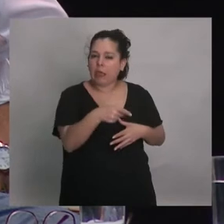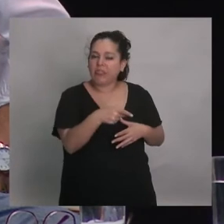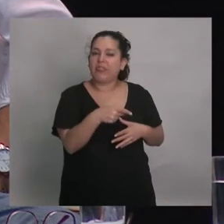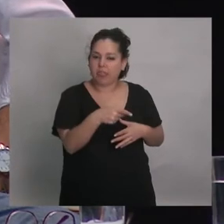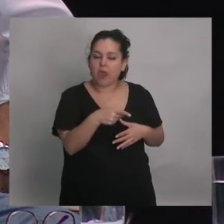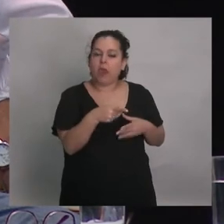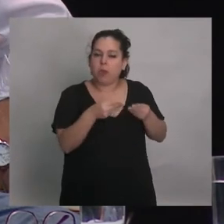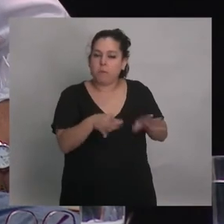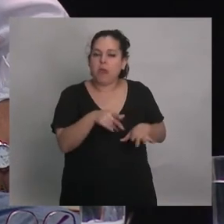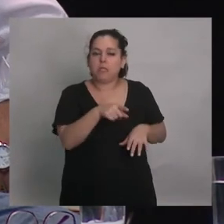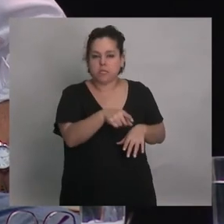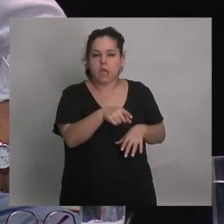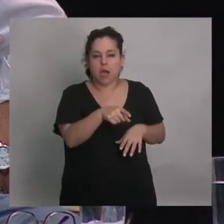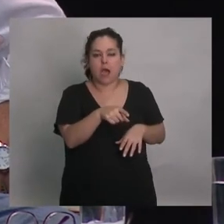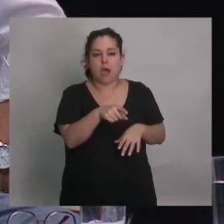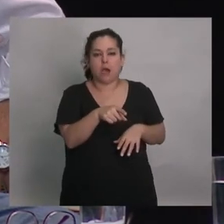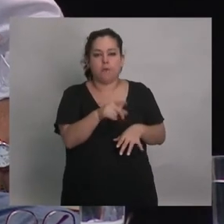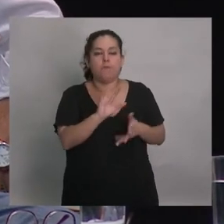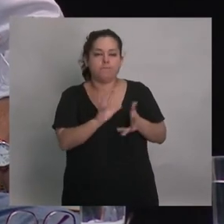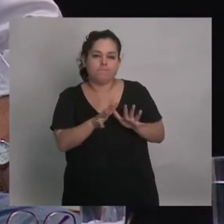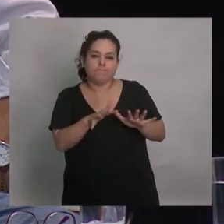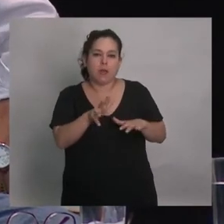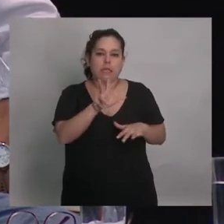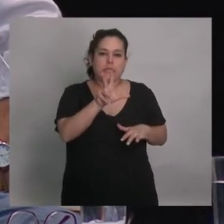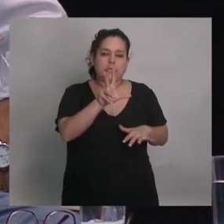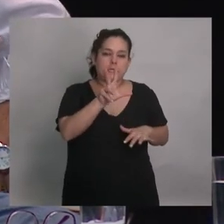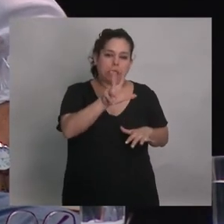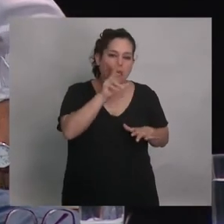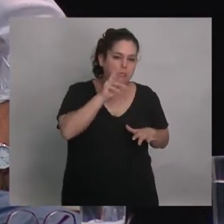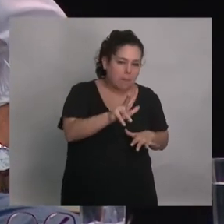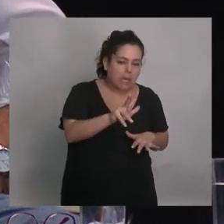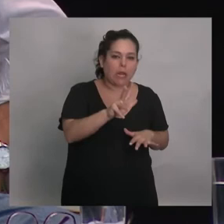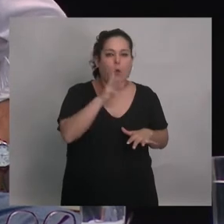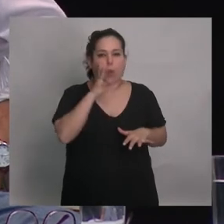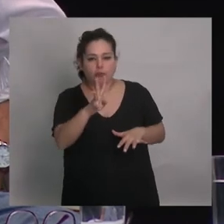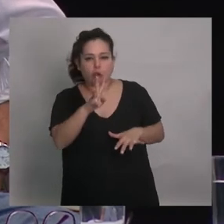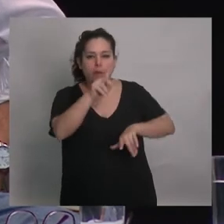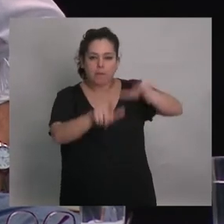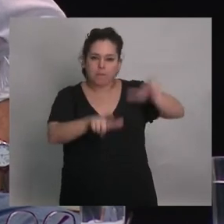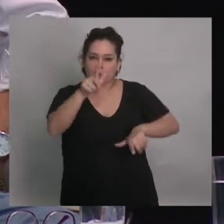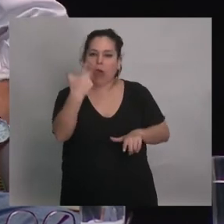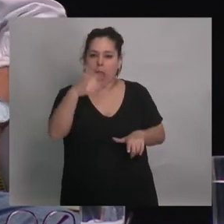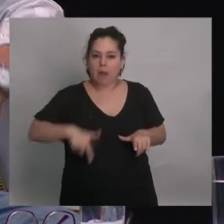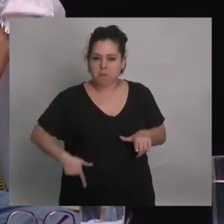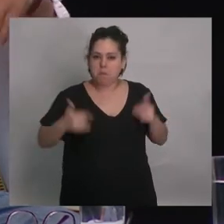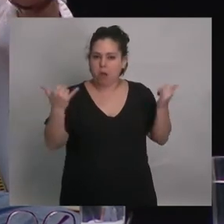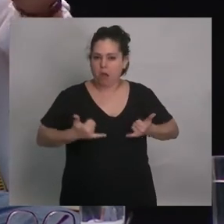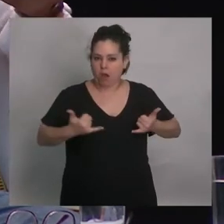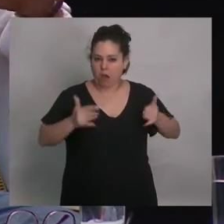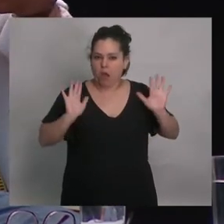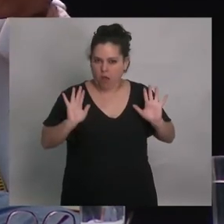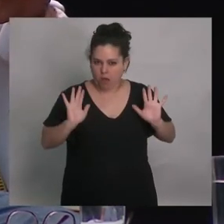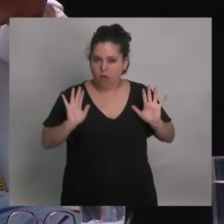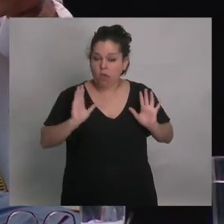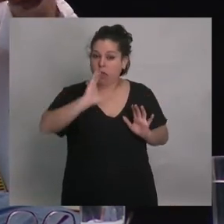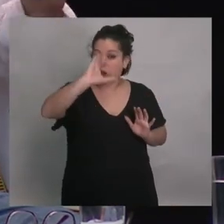que puede llegar a tener entre 3.000 y 4.000 hombres armados es decir colombia